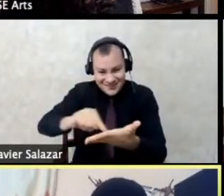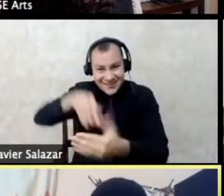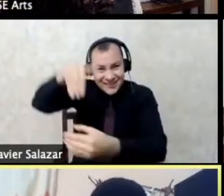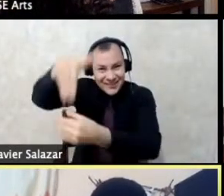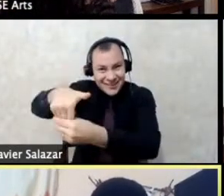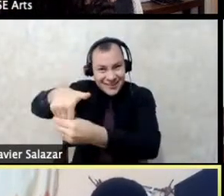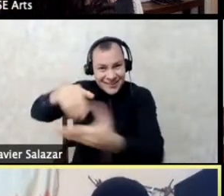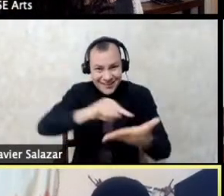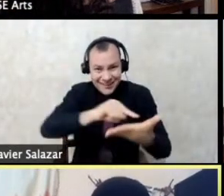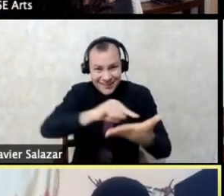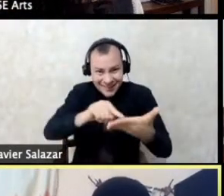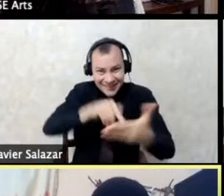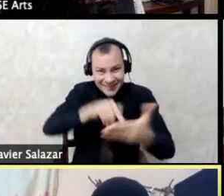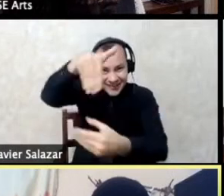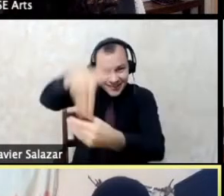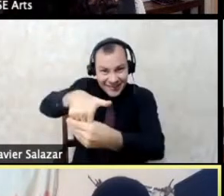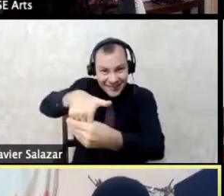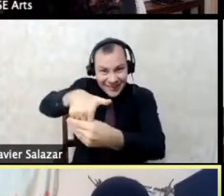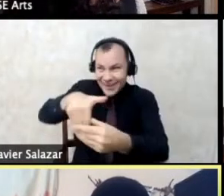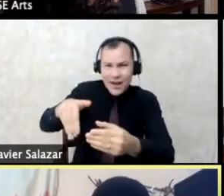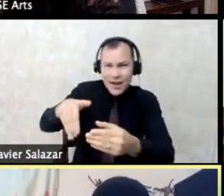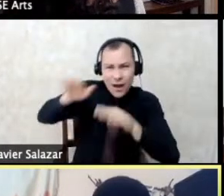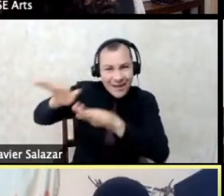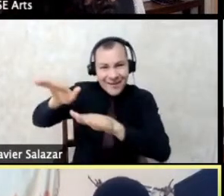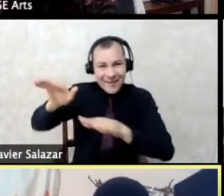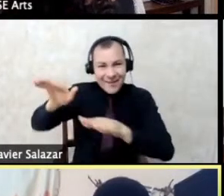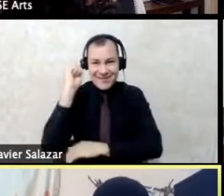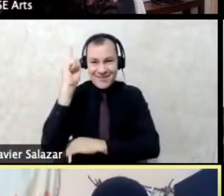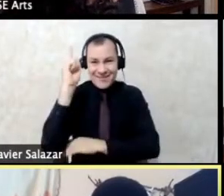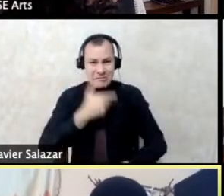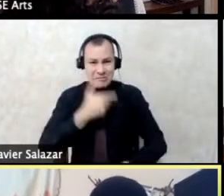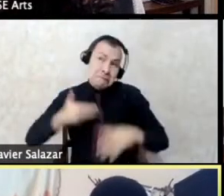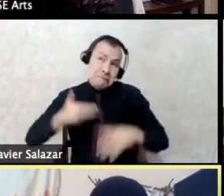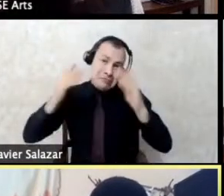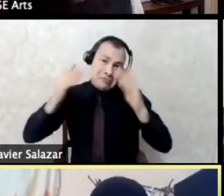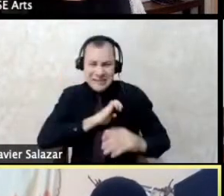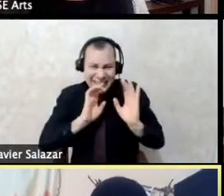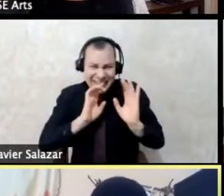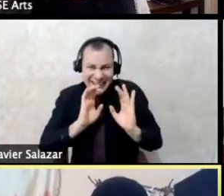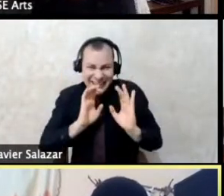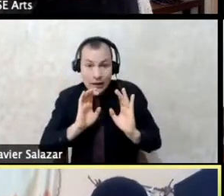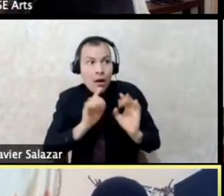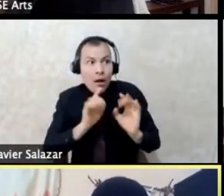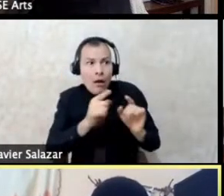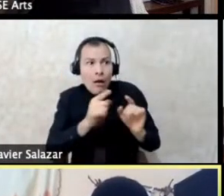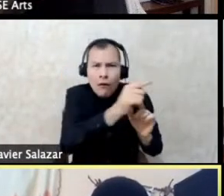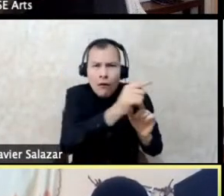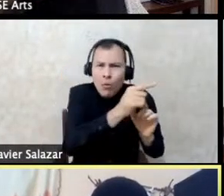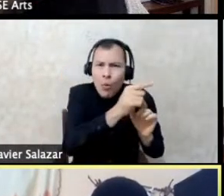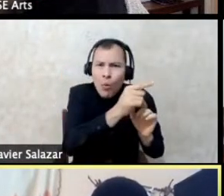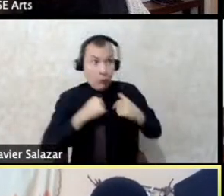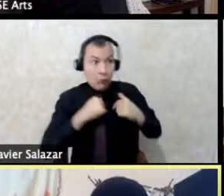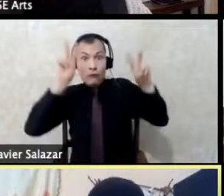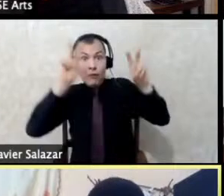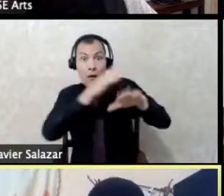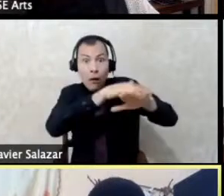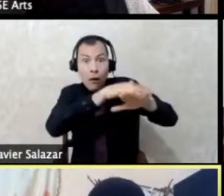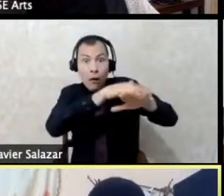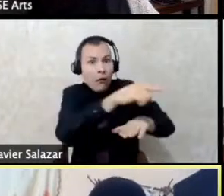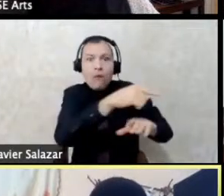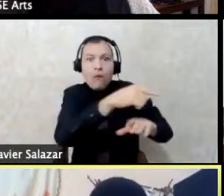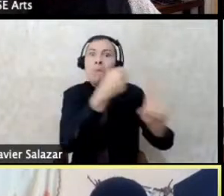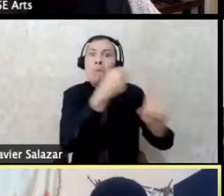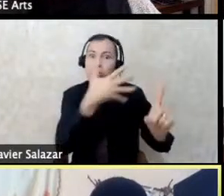COVID-19 times, we've realized there have been lots of mental health issues with young